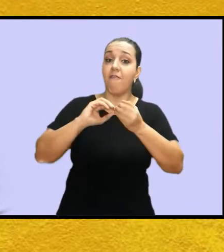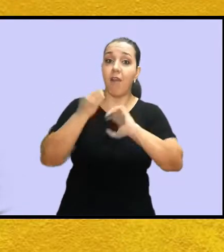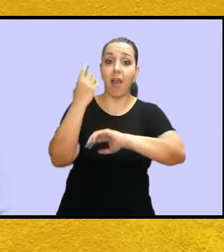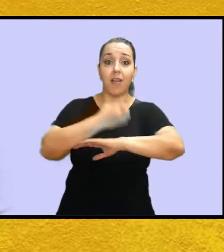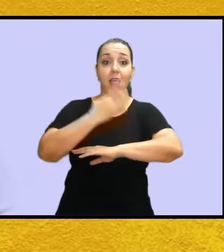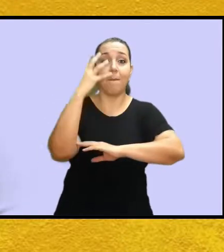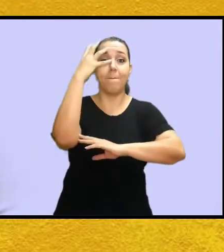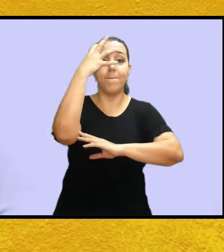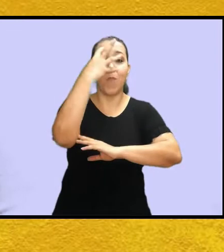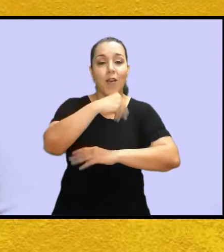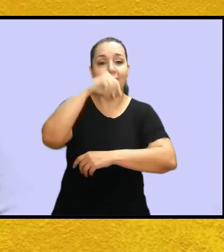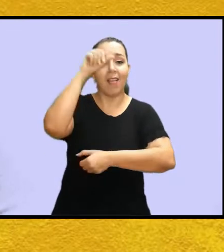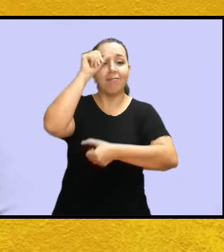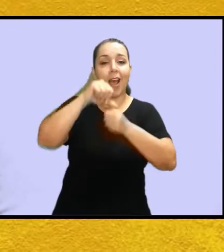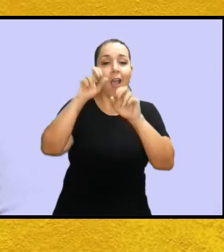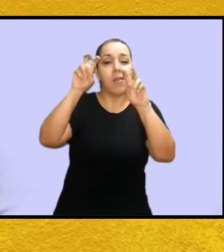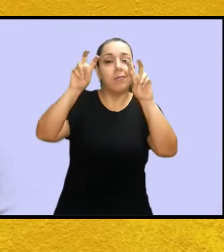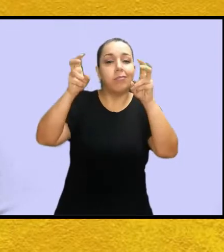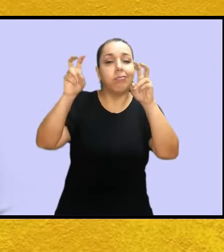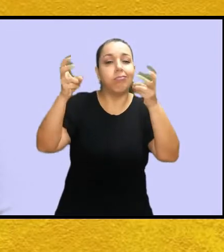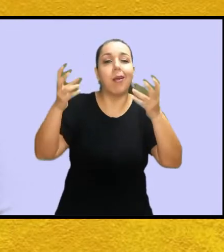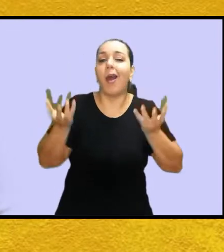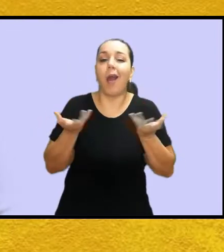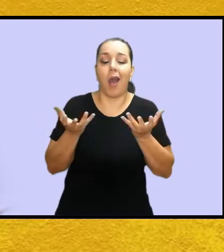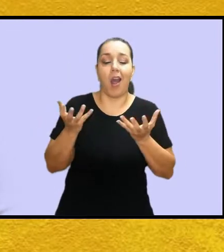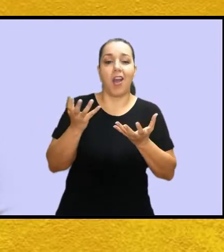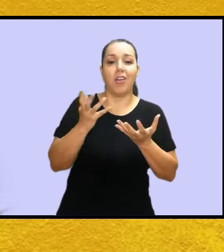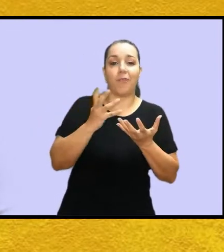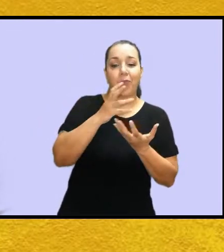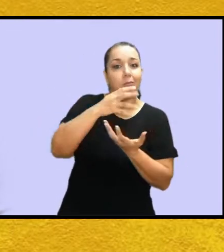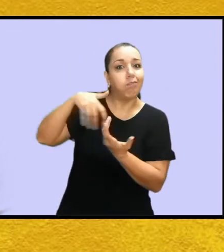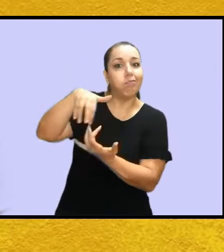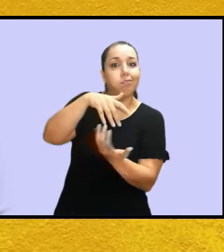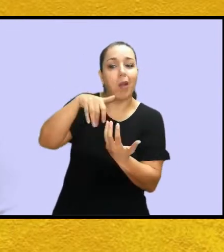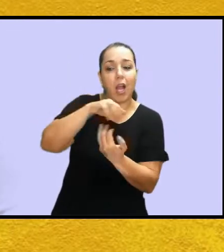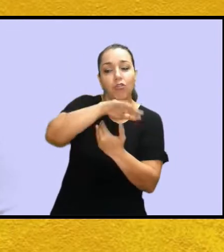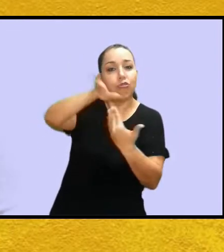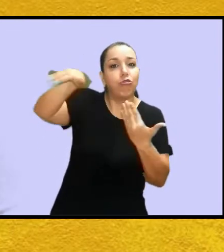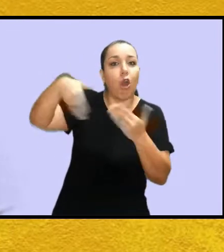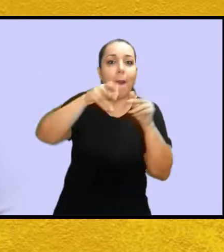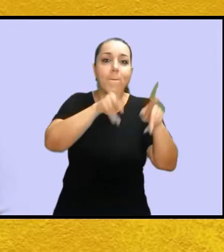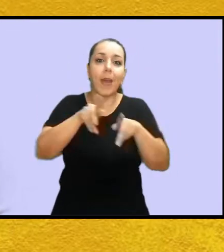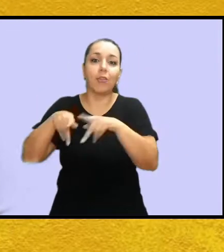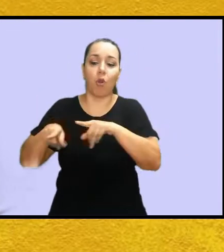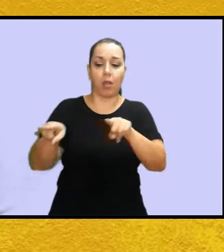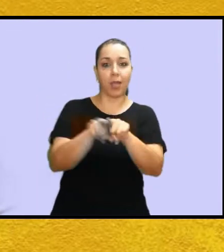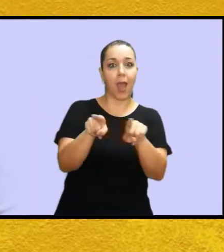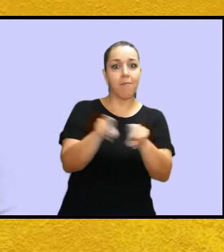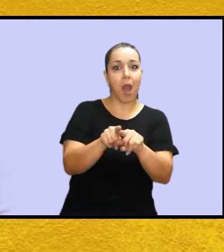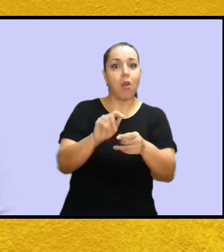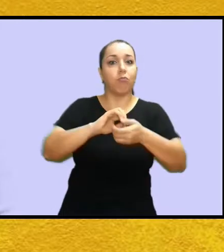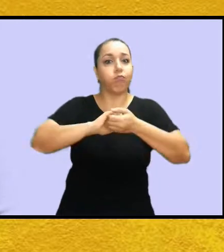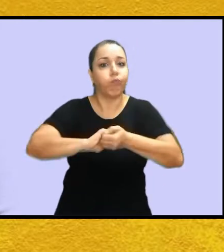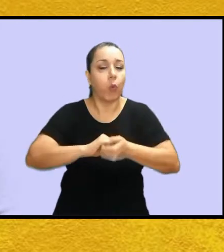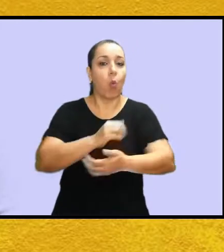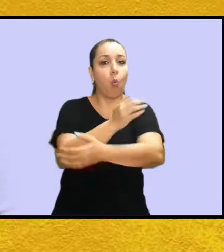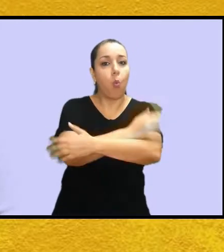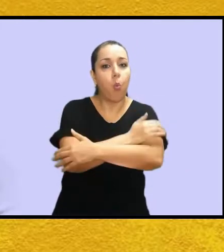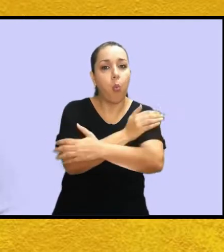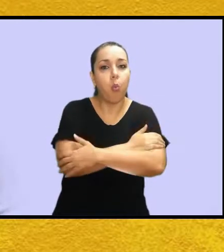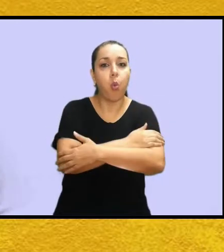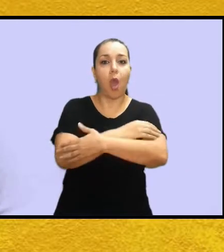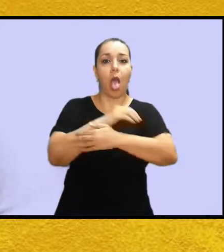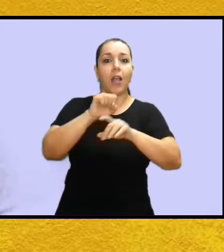tan importantes y que nos recuerda que todos realmente somos hermanos y que todos estamos acá en nuestro